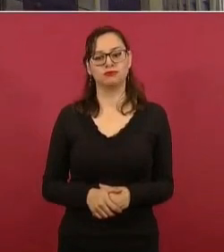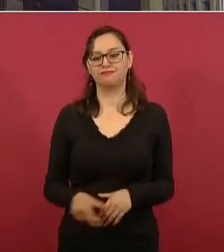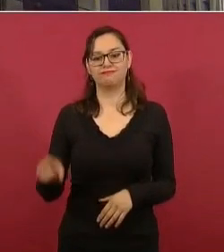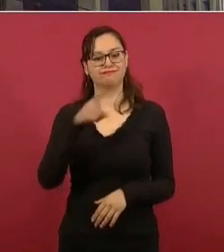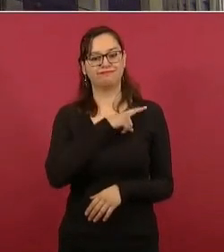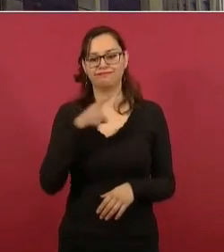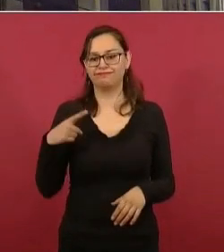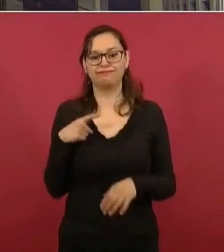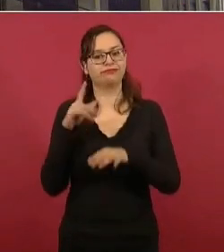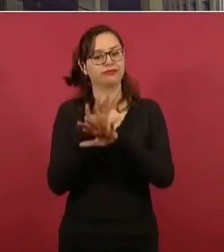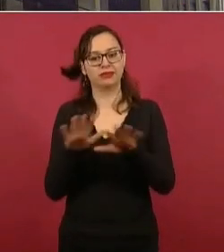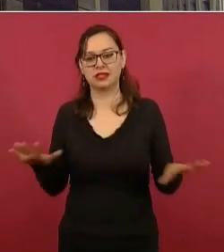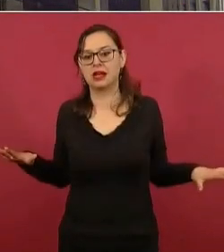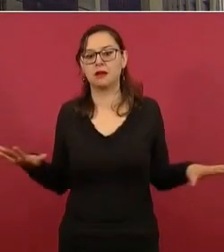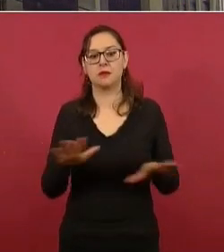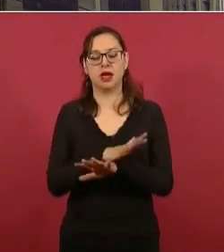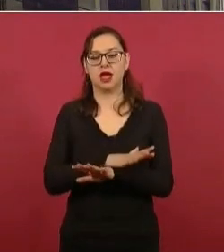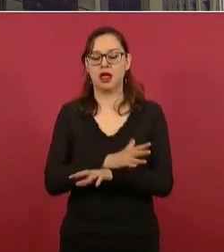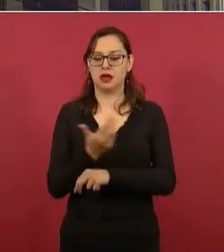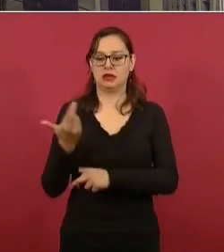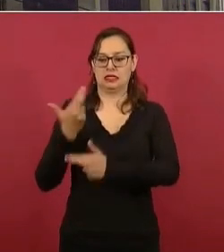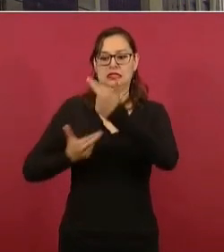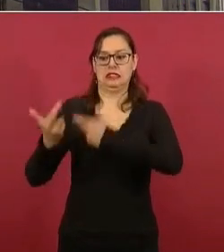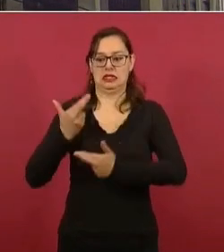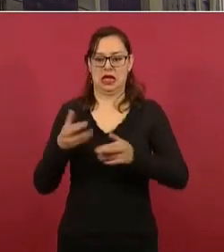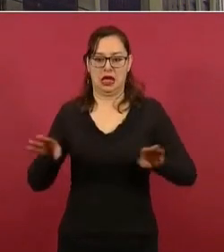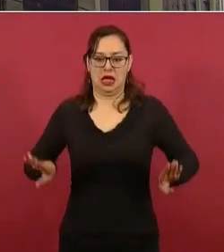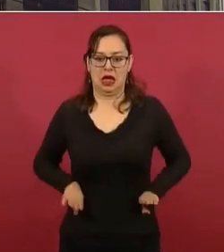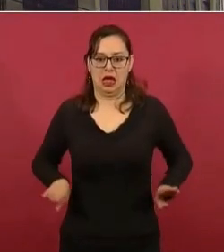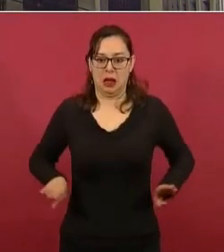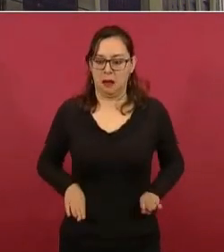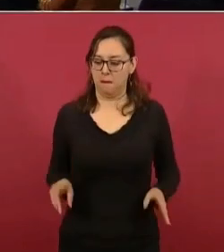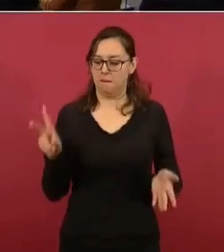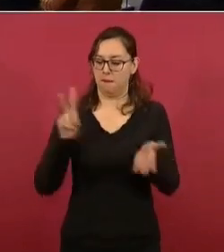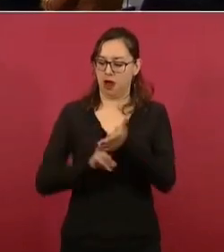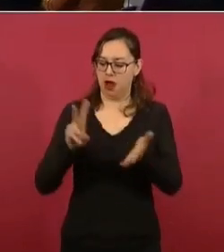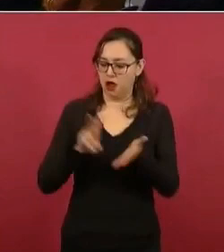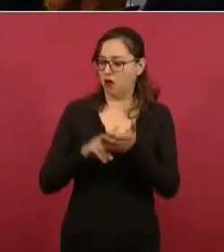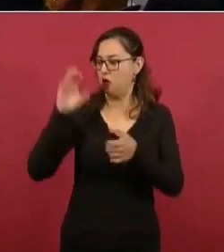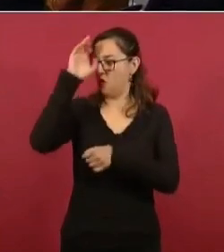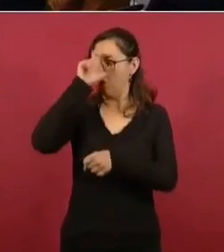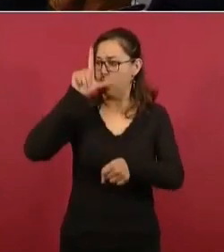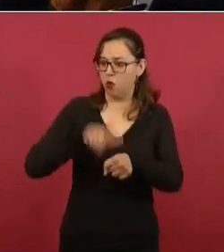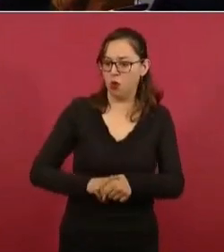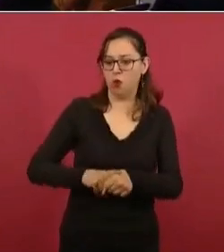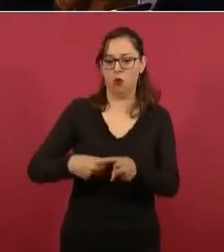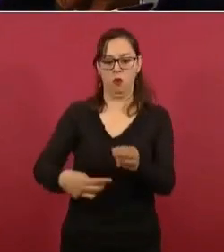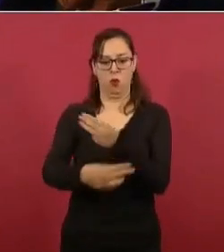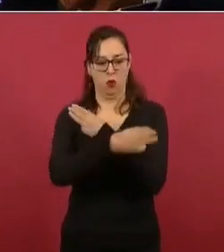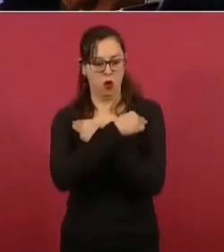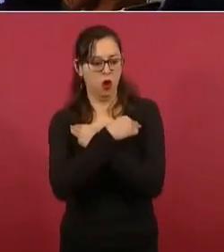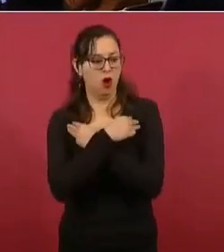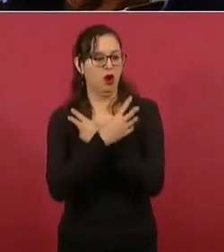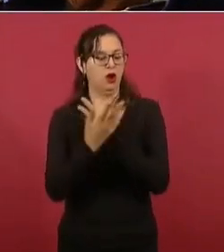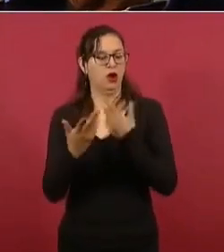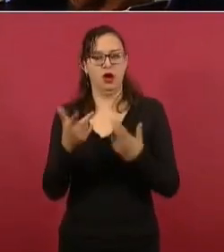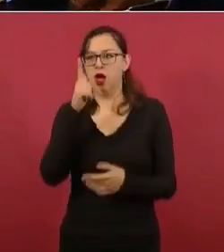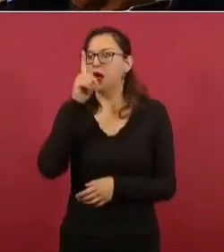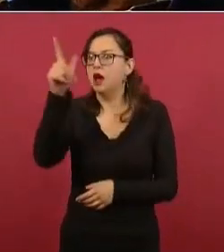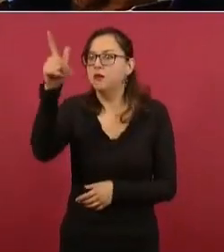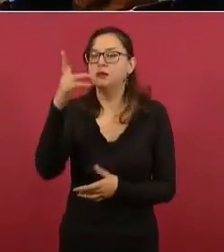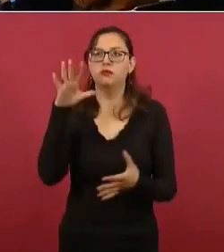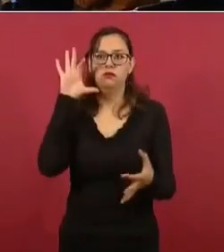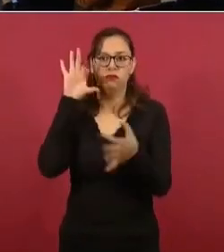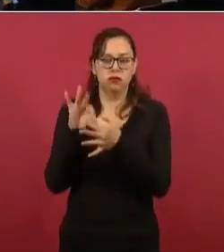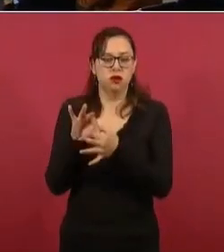reforzar valores culturales, morales, espirituales. Cuando hablo de revolución, no estoy pensando en el concepto